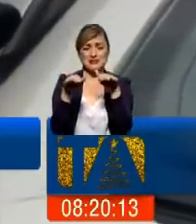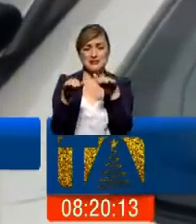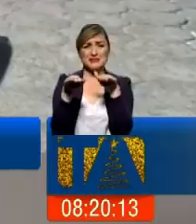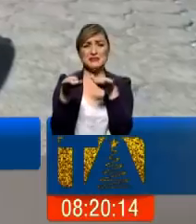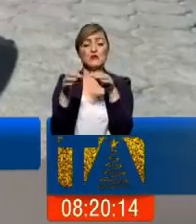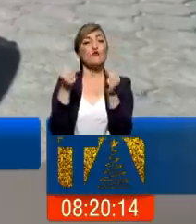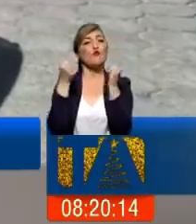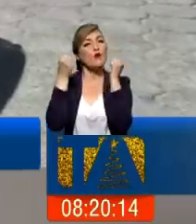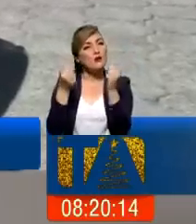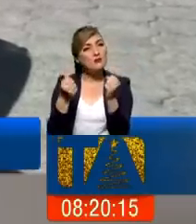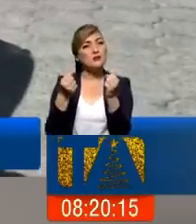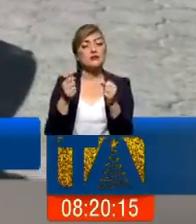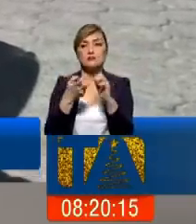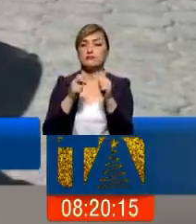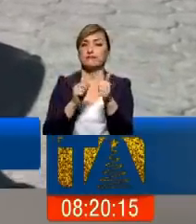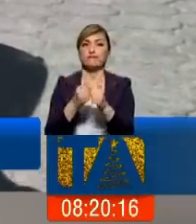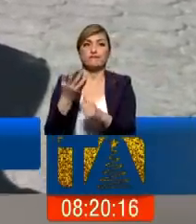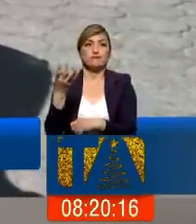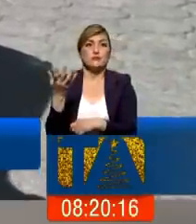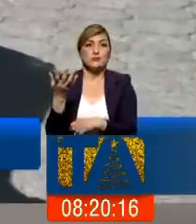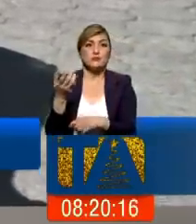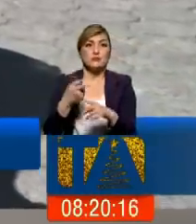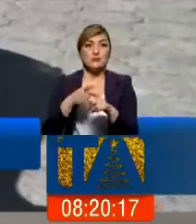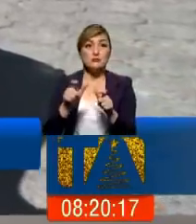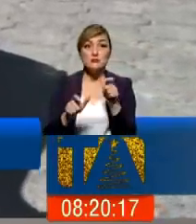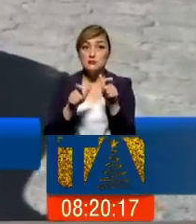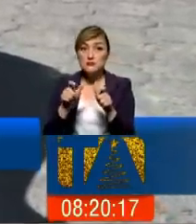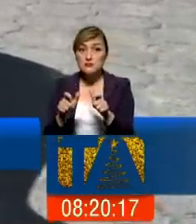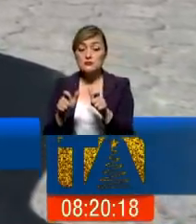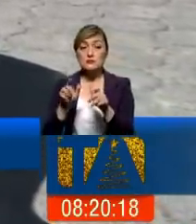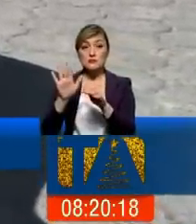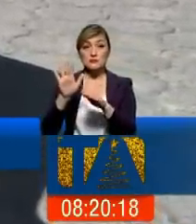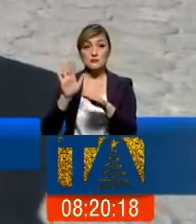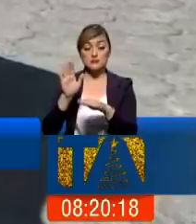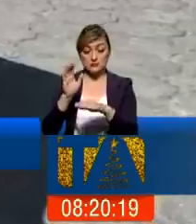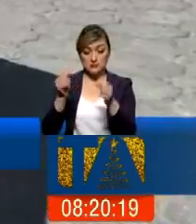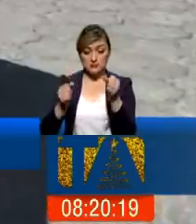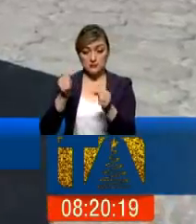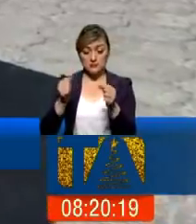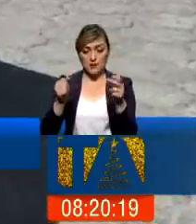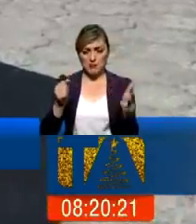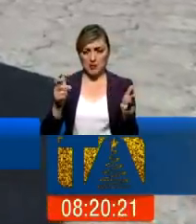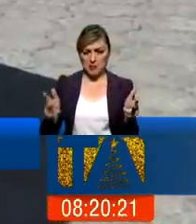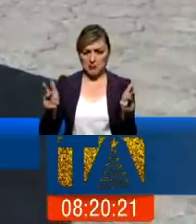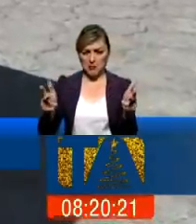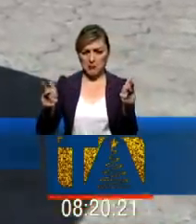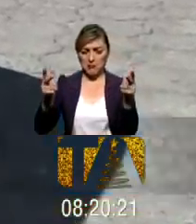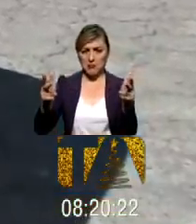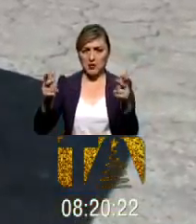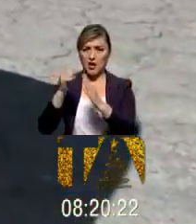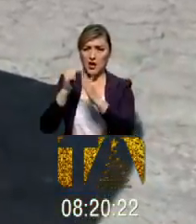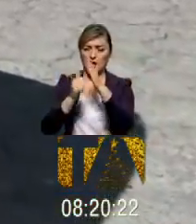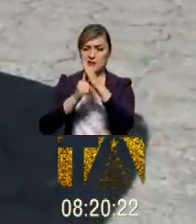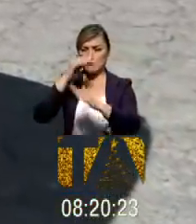en la zona. Aseguran que esta problemática se debe a que varias personas estacionan sus vehículos en ambos lados de la vía. Solicitan a la